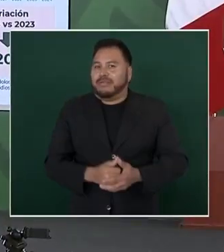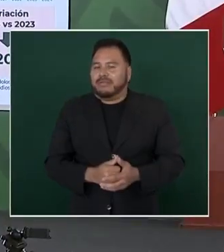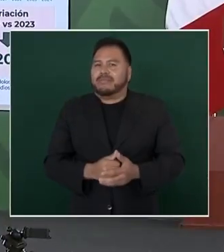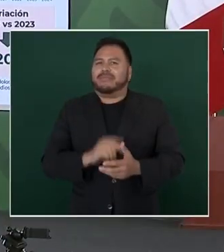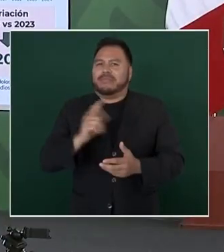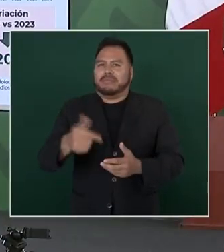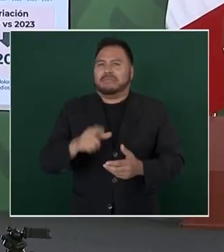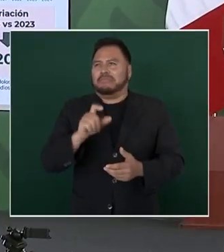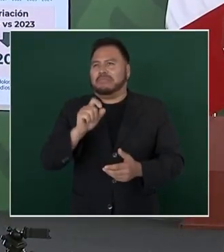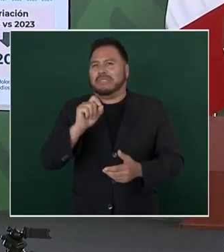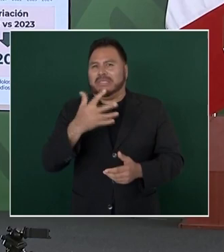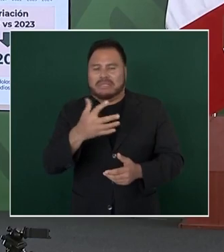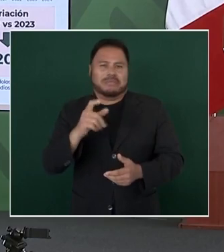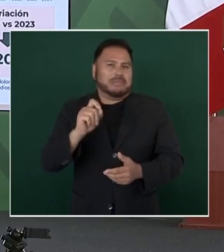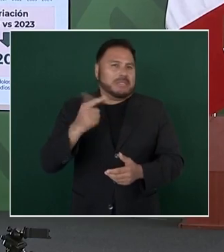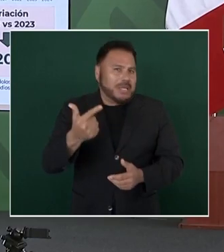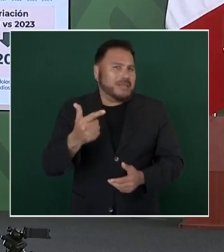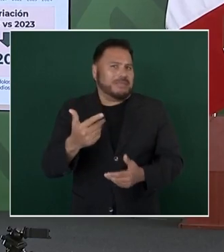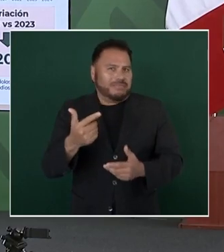25, 27.